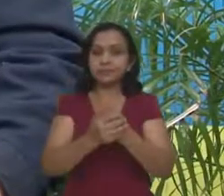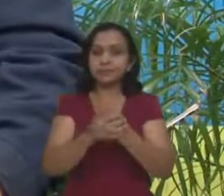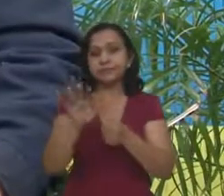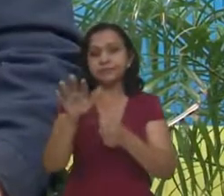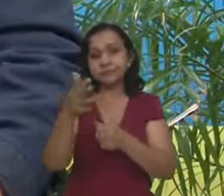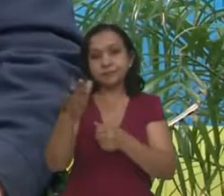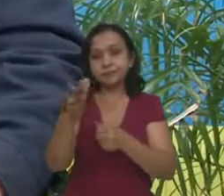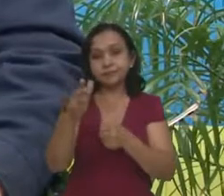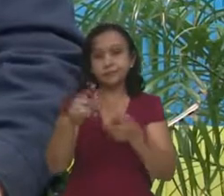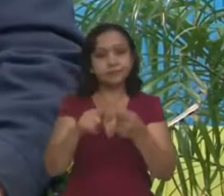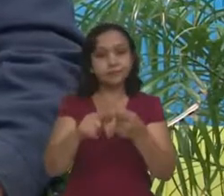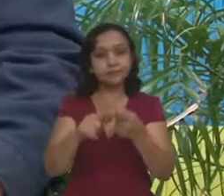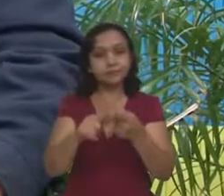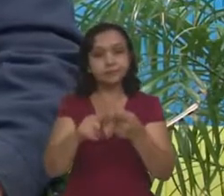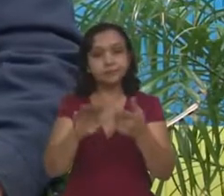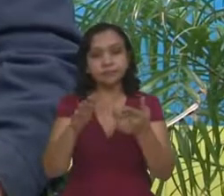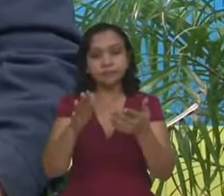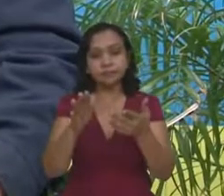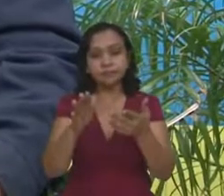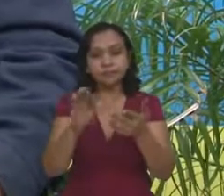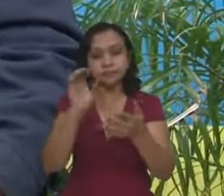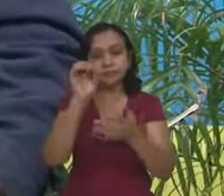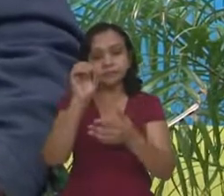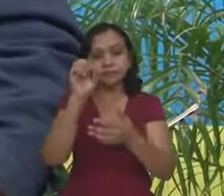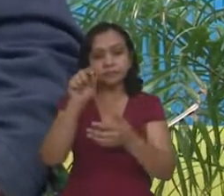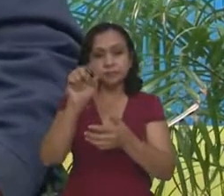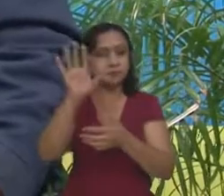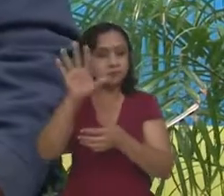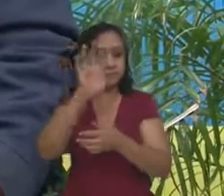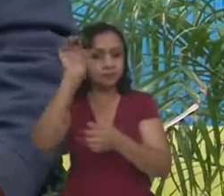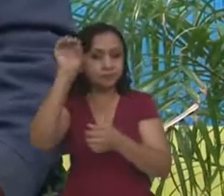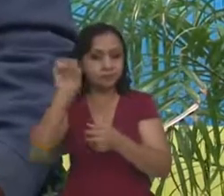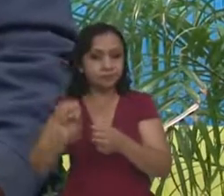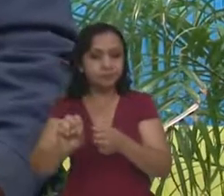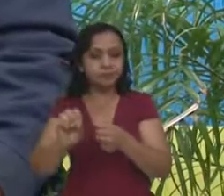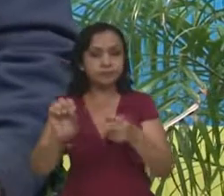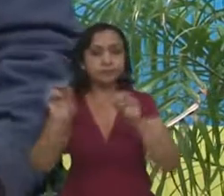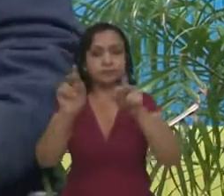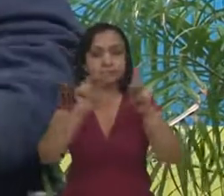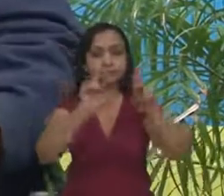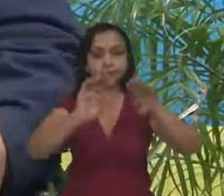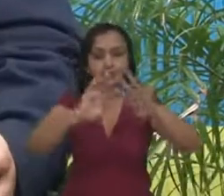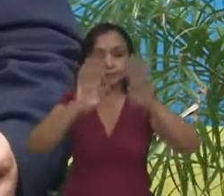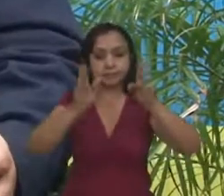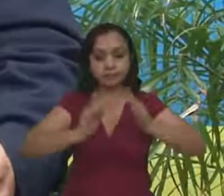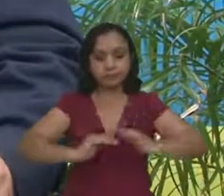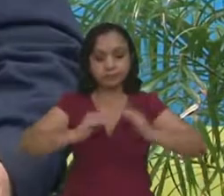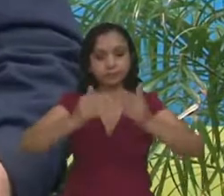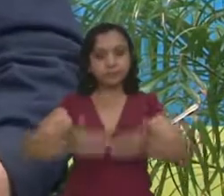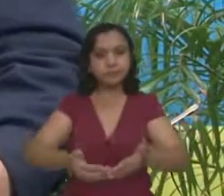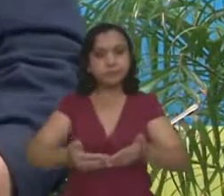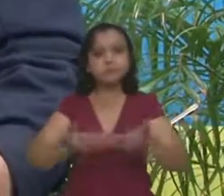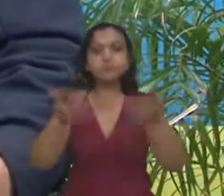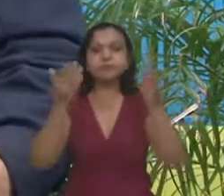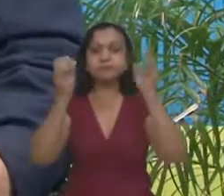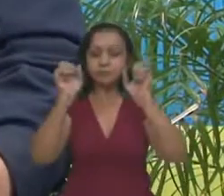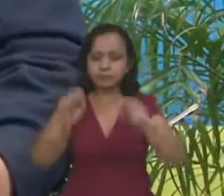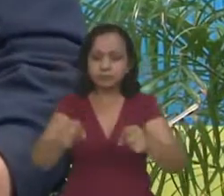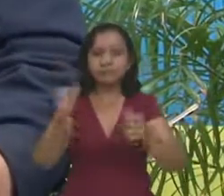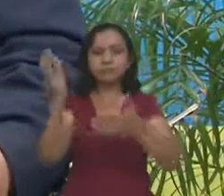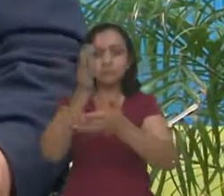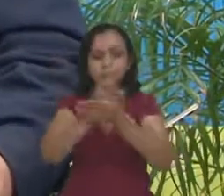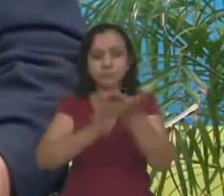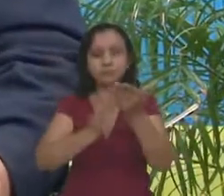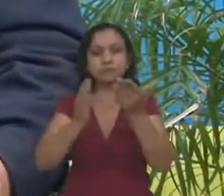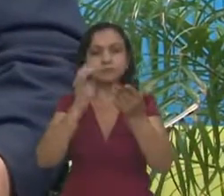aproximadamente un 0.5% de la población, o sea que es escaso, pero puede darse, pero de acuerdo. Sí. O